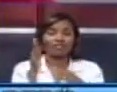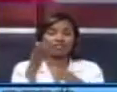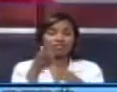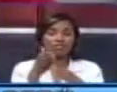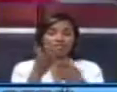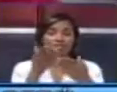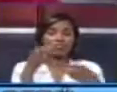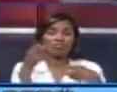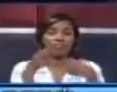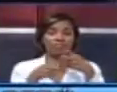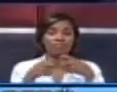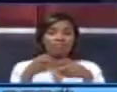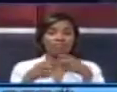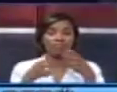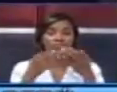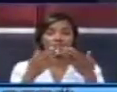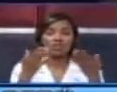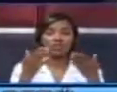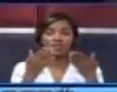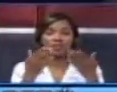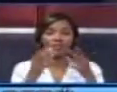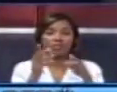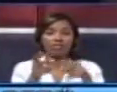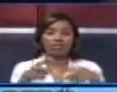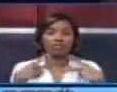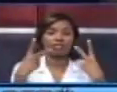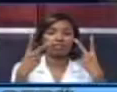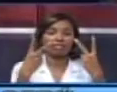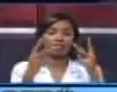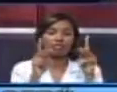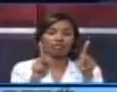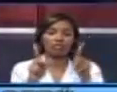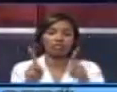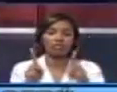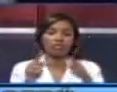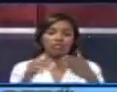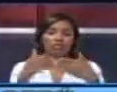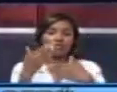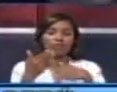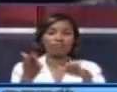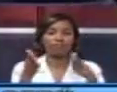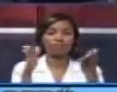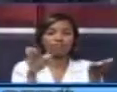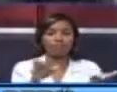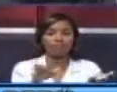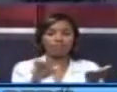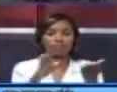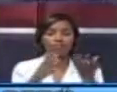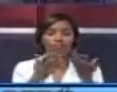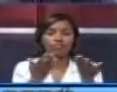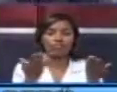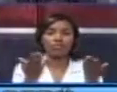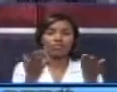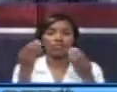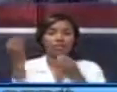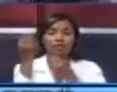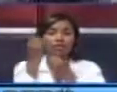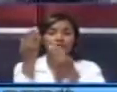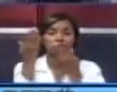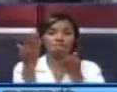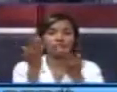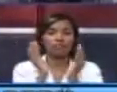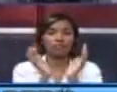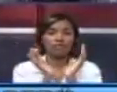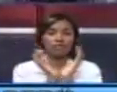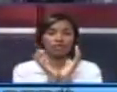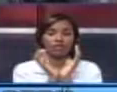el supuesto delito contra de atentar contra la vida y la integridad de estas personas. Según los reportes de las autoridades de la Caja de